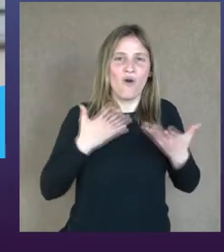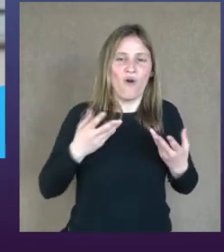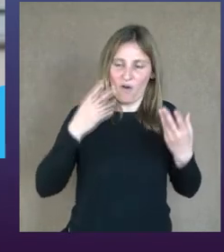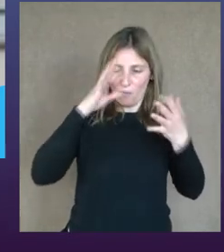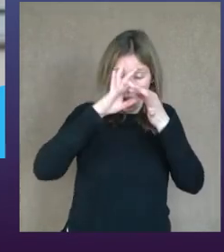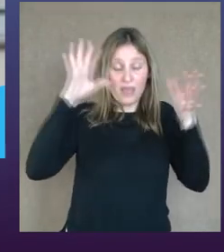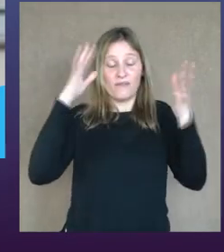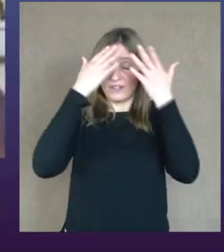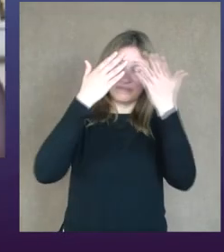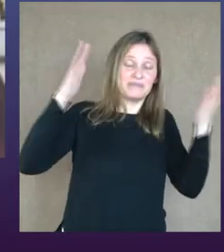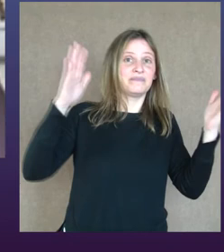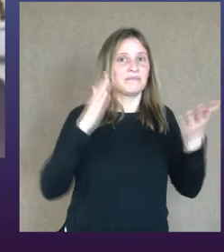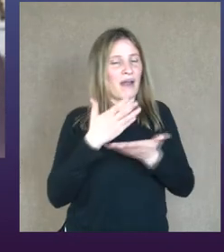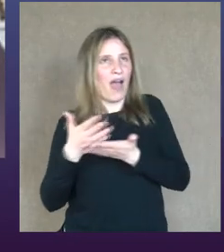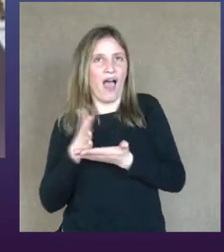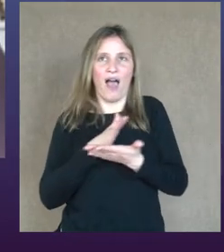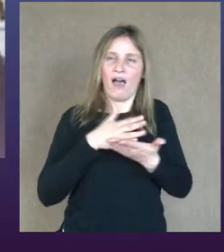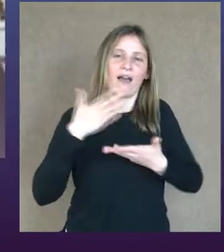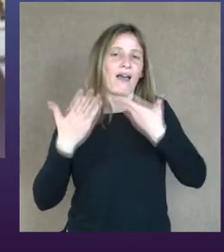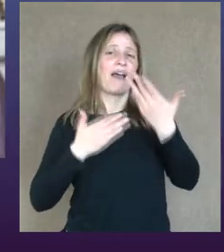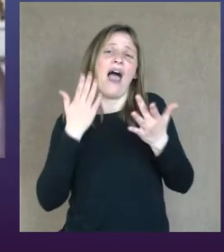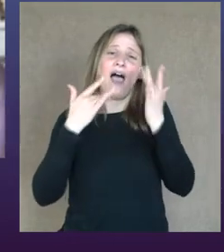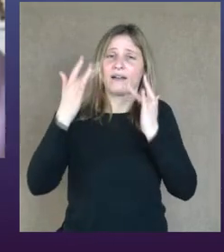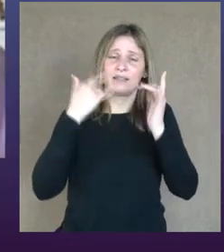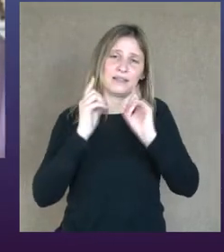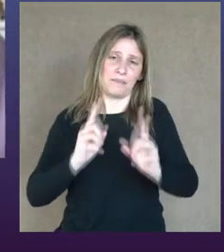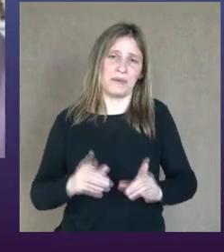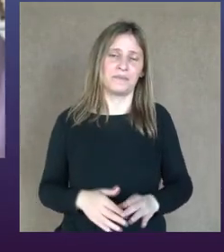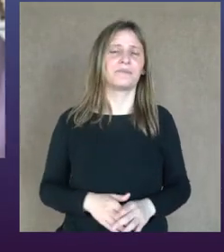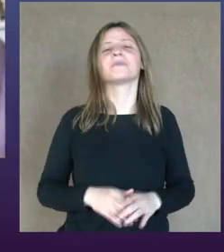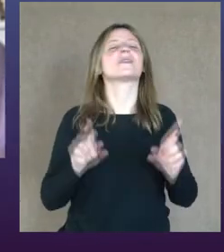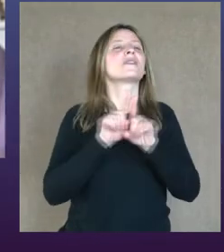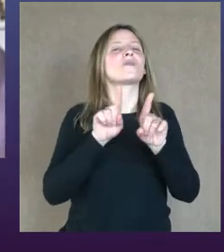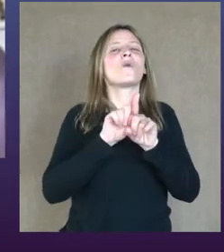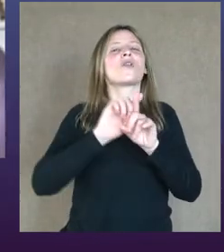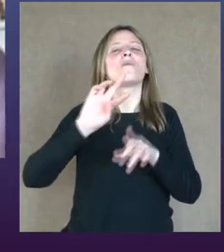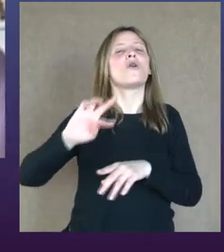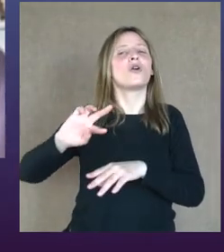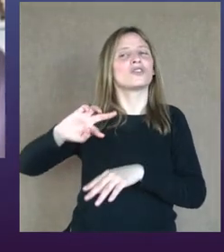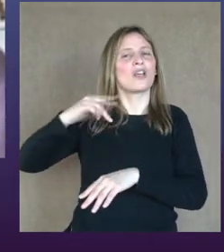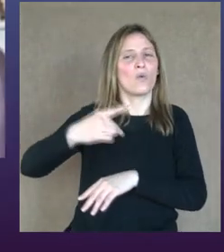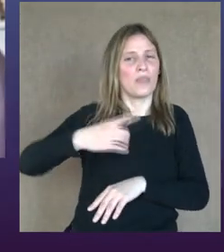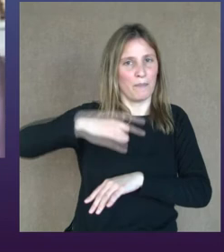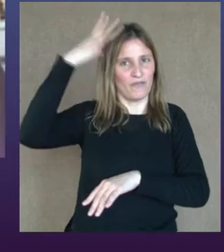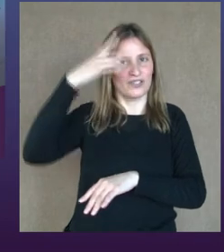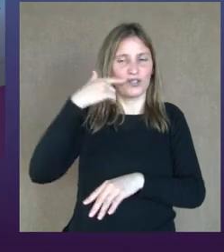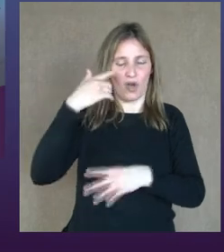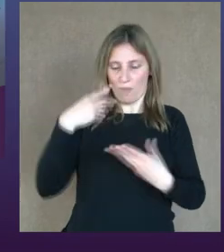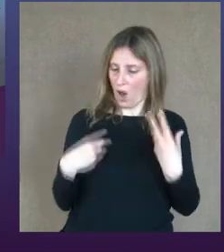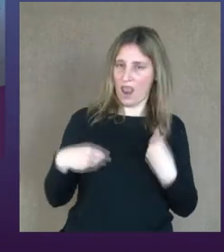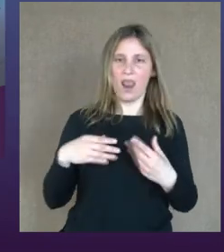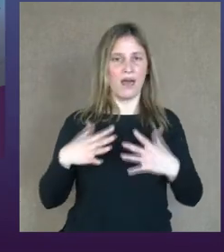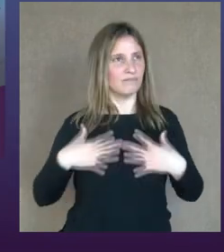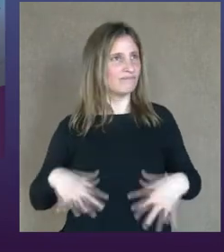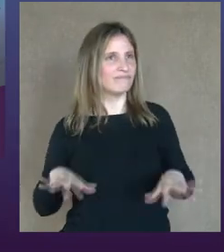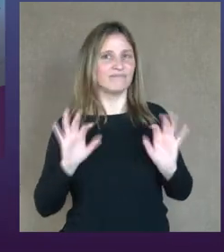punto justo. Claro, pero bueno, es un arte, ¿no? Claro, es como una segunda profesión llegar a ese punto. Porque puedes tener